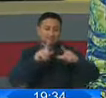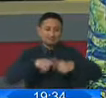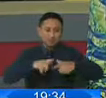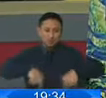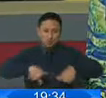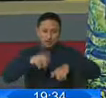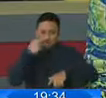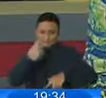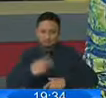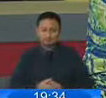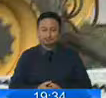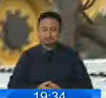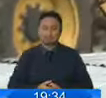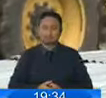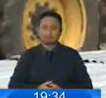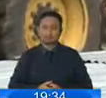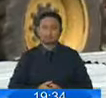urbe. Veamos.